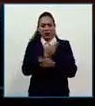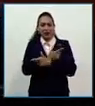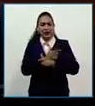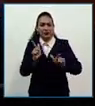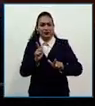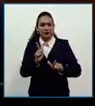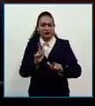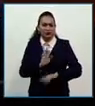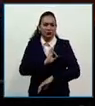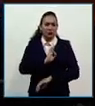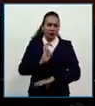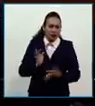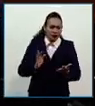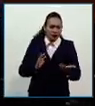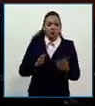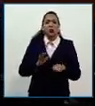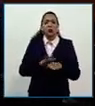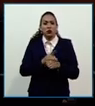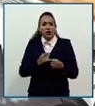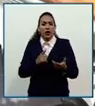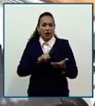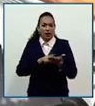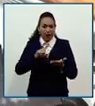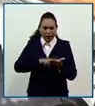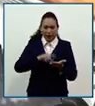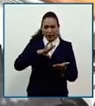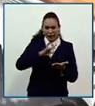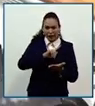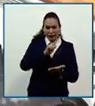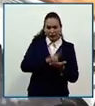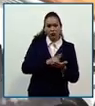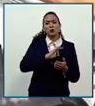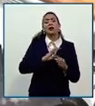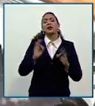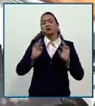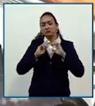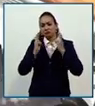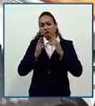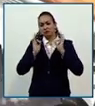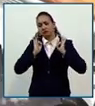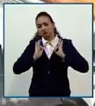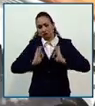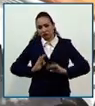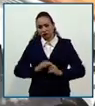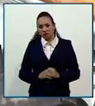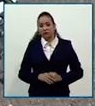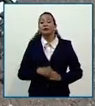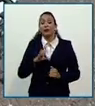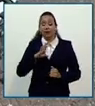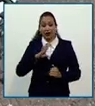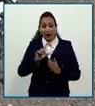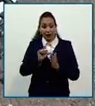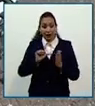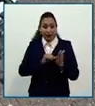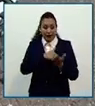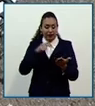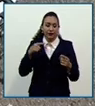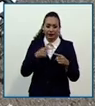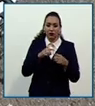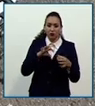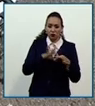prohibirlo cuando no se ejerce de manera legítima y pacífica. La sala también reiteró que es constitucional el artículo